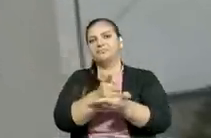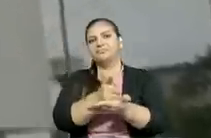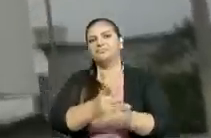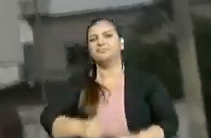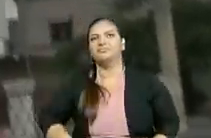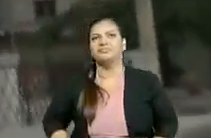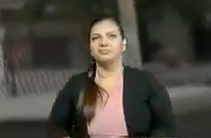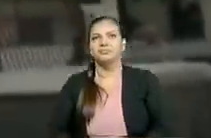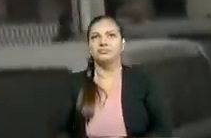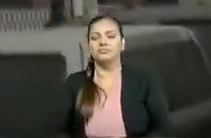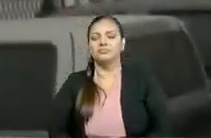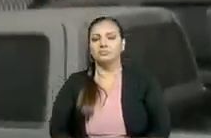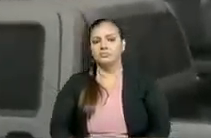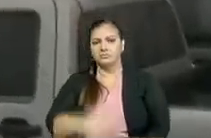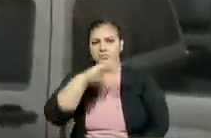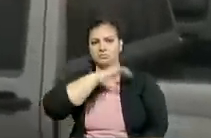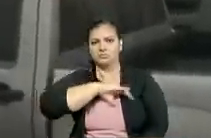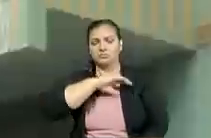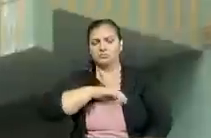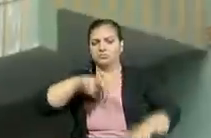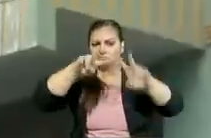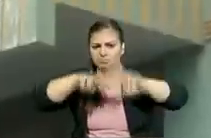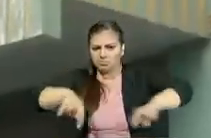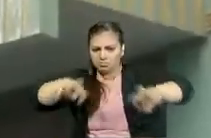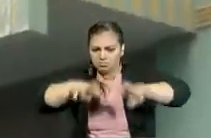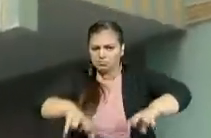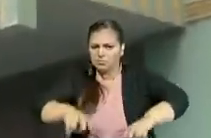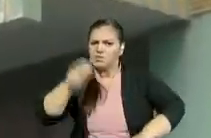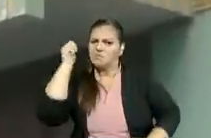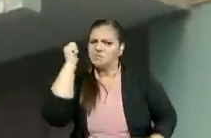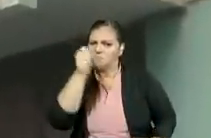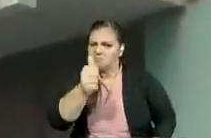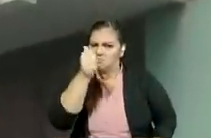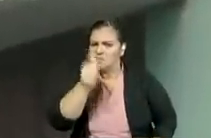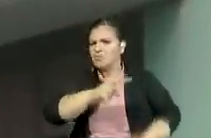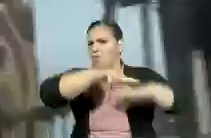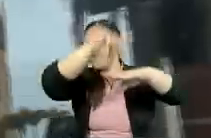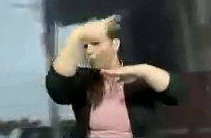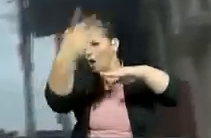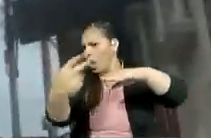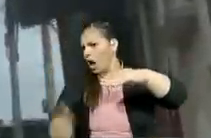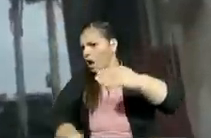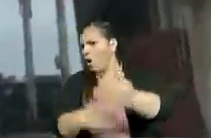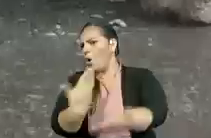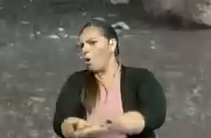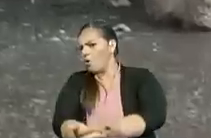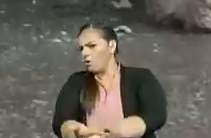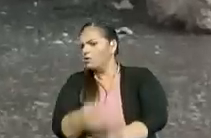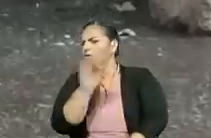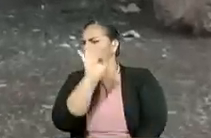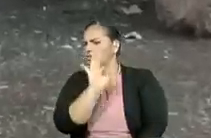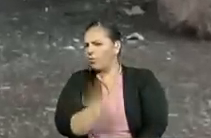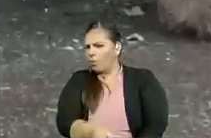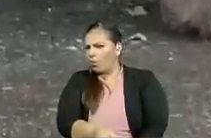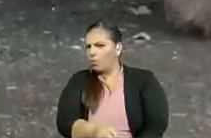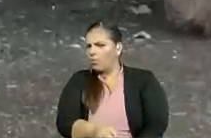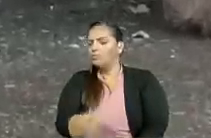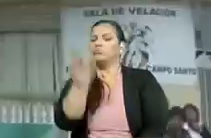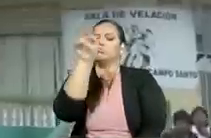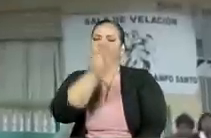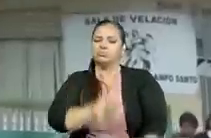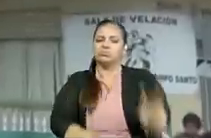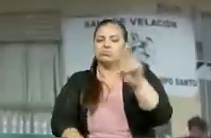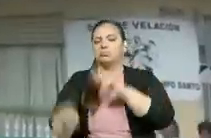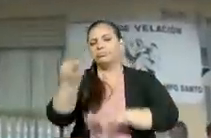había lanzado de ahí, del balcón abajo. La policía investiga lo ocurrido para determinar las causas que ocasionaron el suceso.